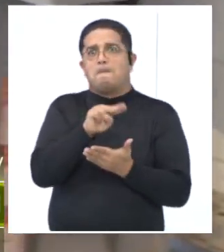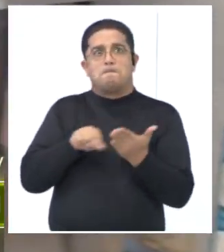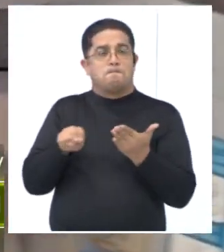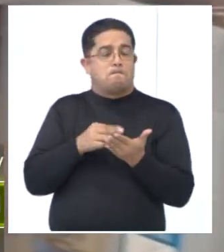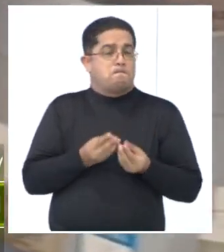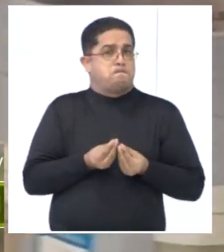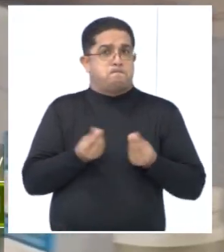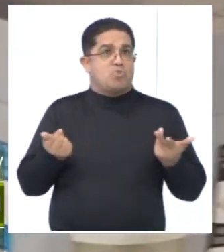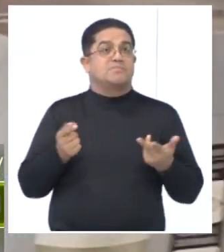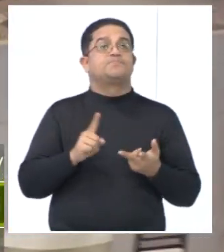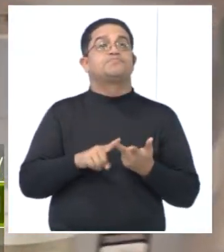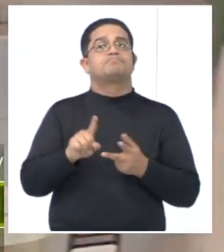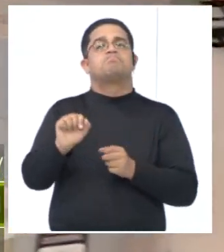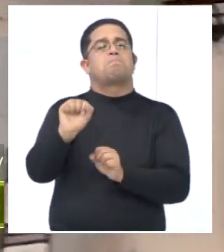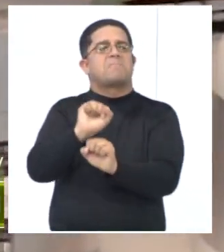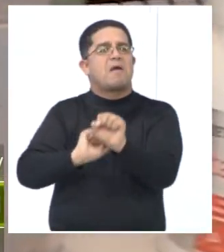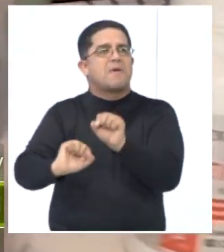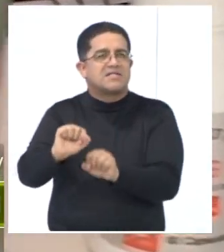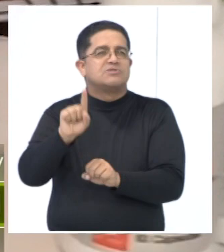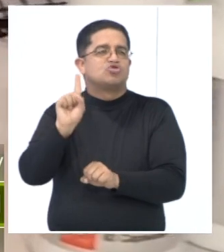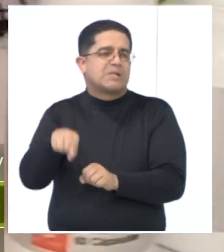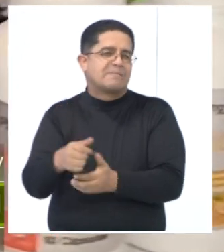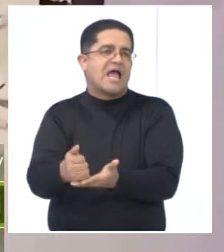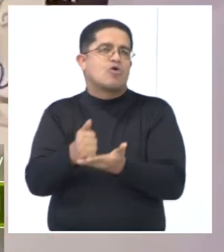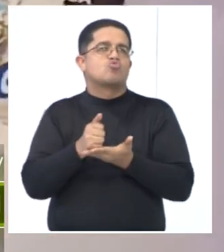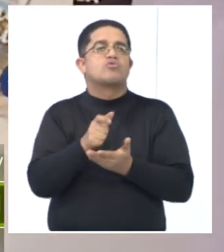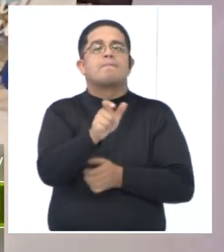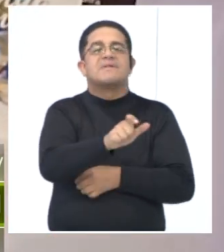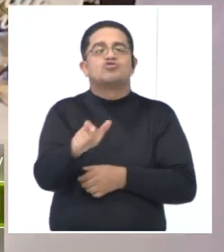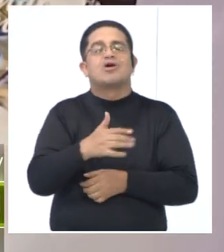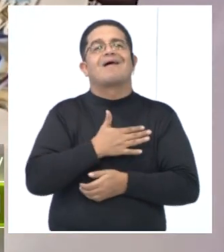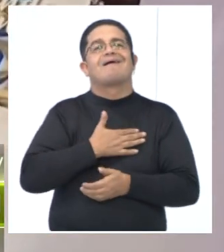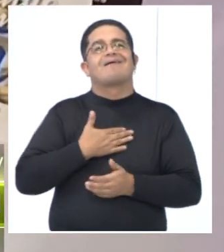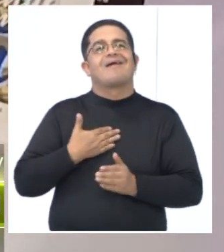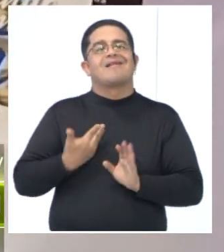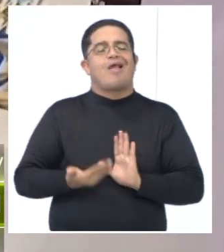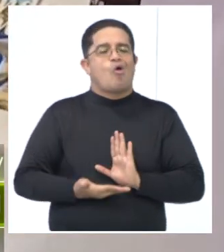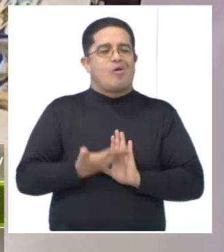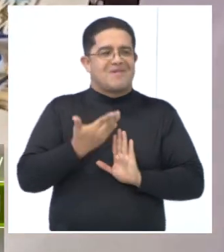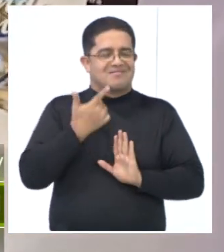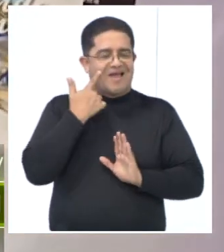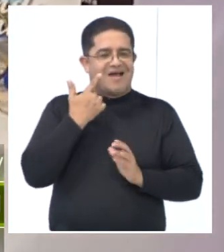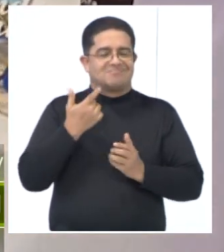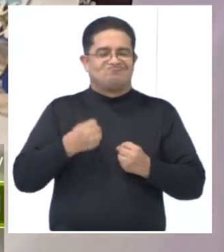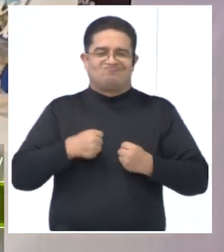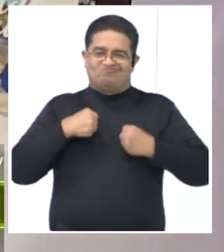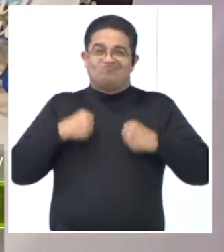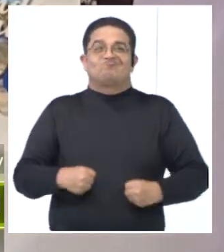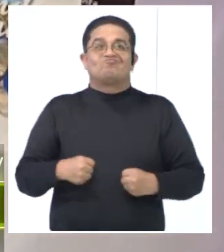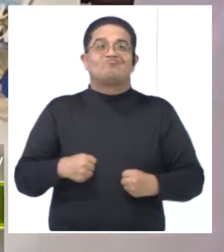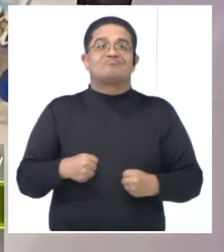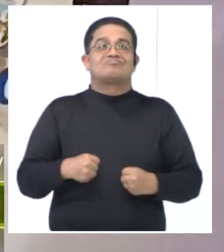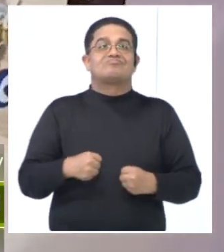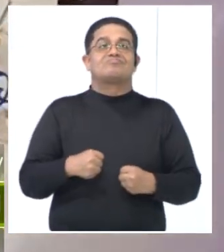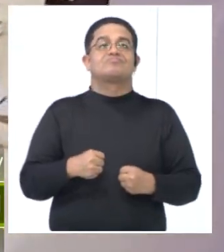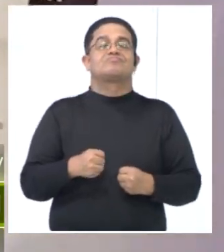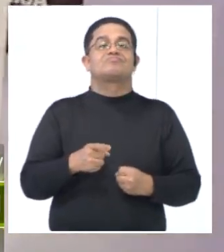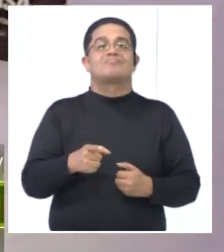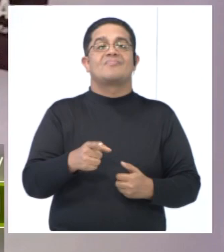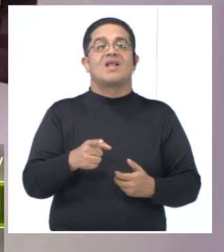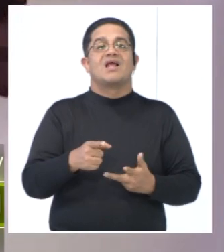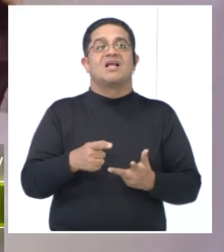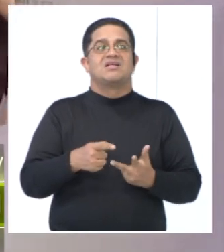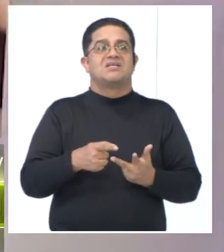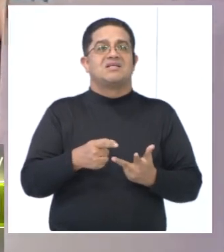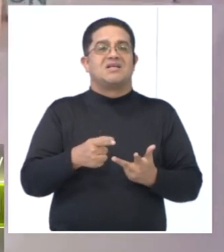medicina. A nivel preventivo sirven para pacientes que quieran aumentar su desempeño, que quieren aumentar su estado